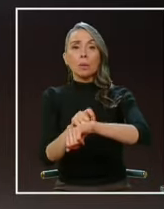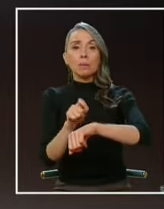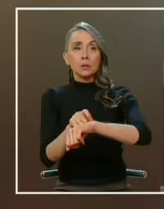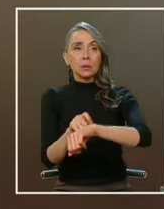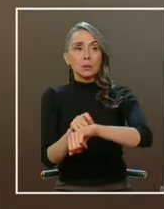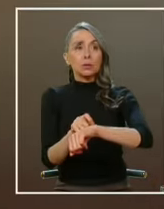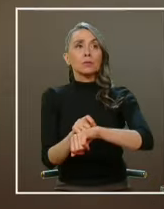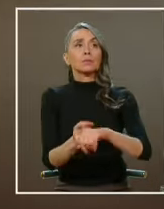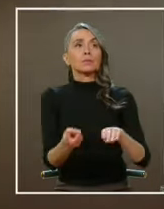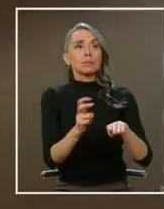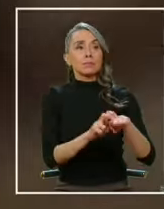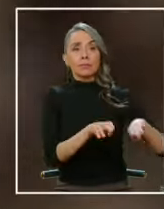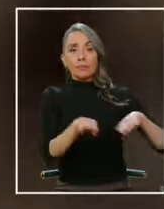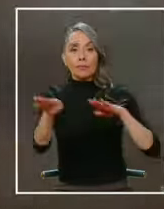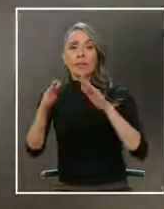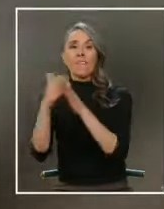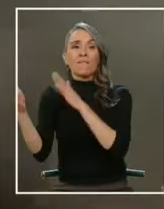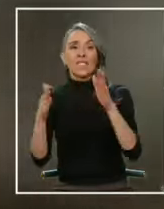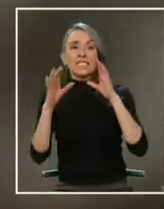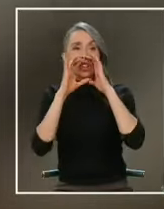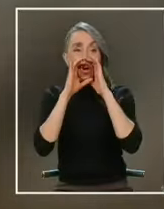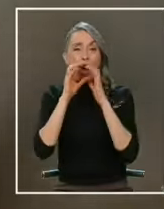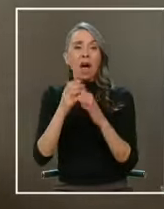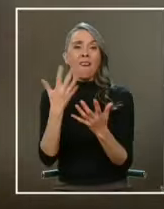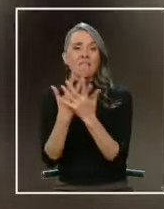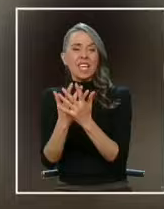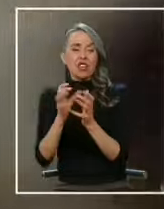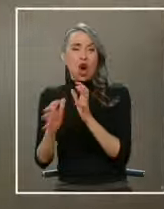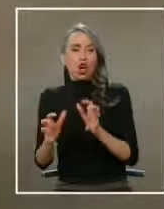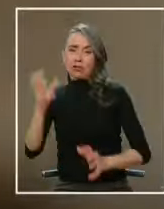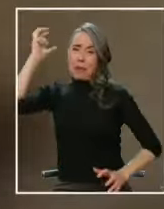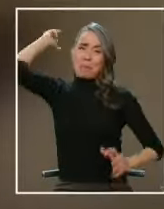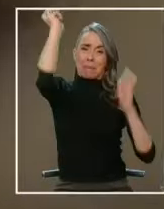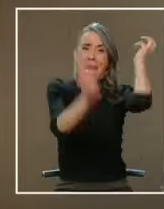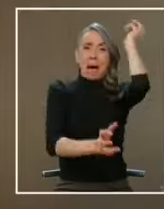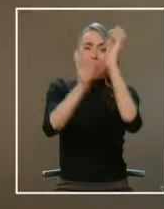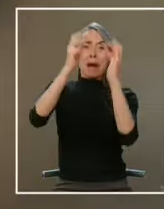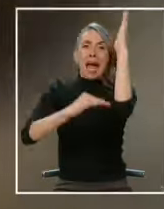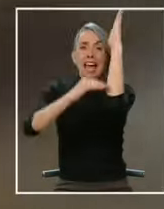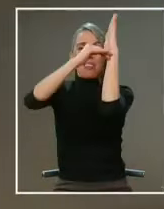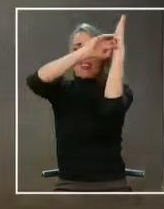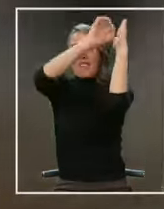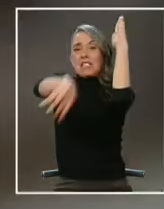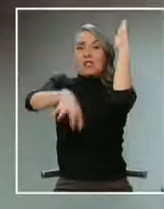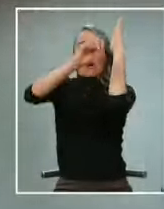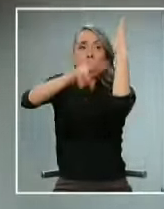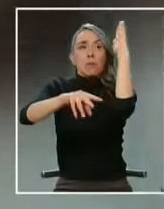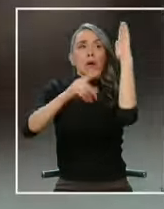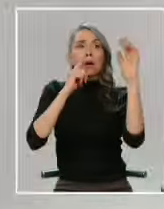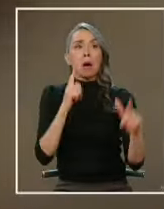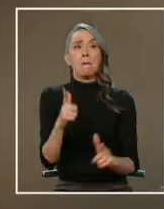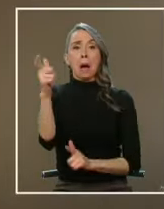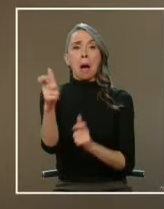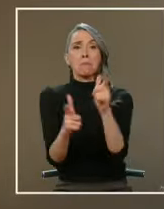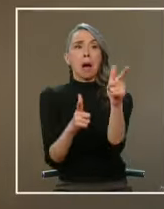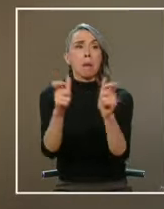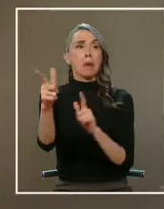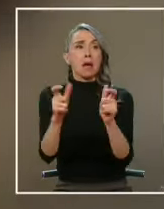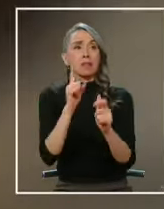minutos. En su escape y frente a los gritos y los objetos contundentes que le lanzaban desde un edificio, muestran su poder de fuego.